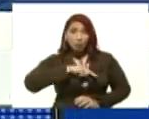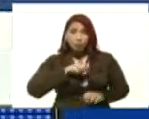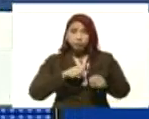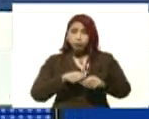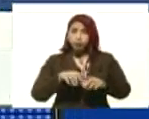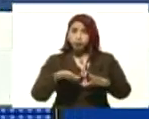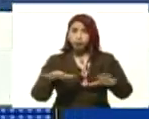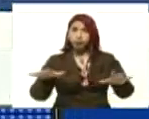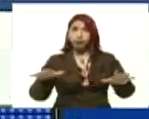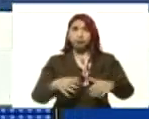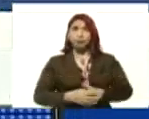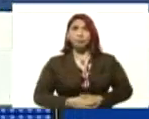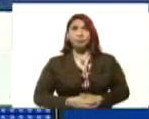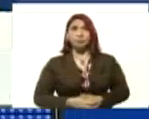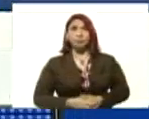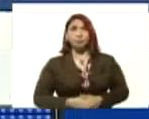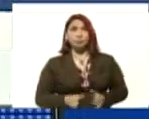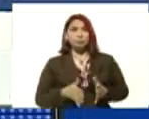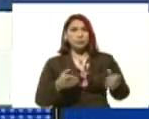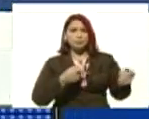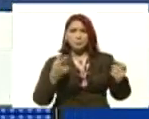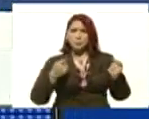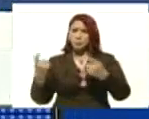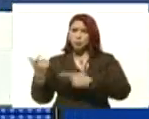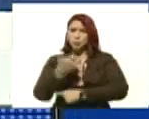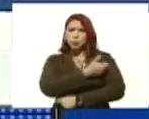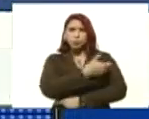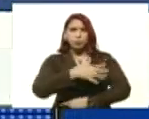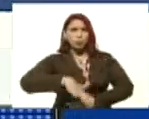desplegado impresionante la logística de vacunación.